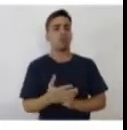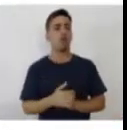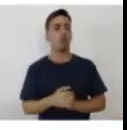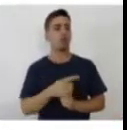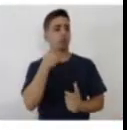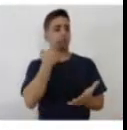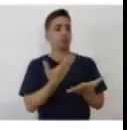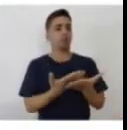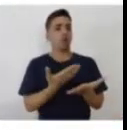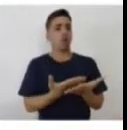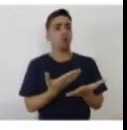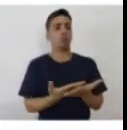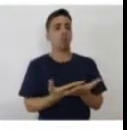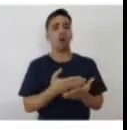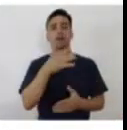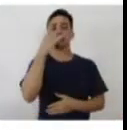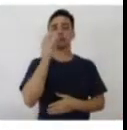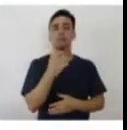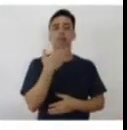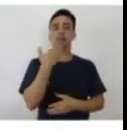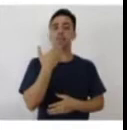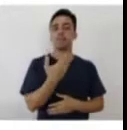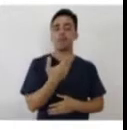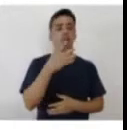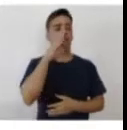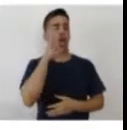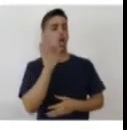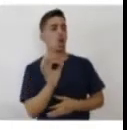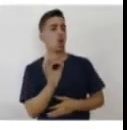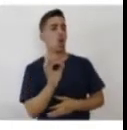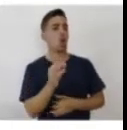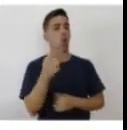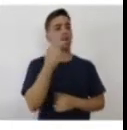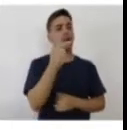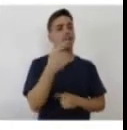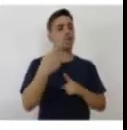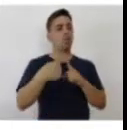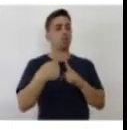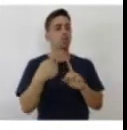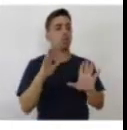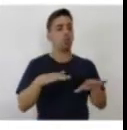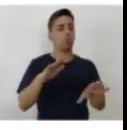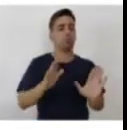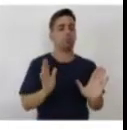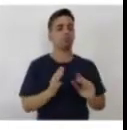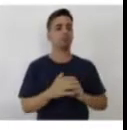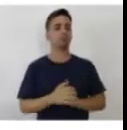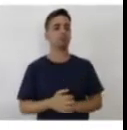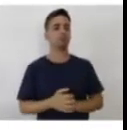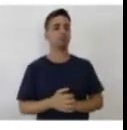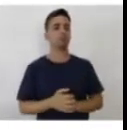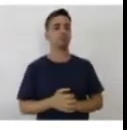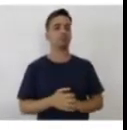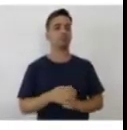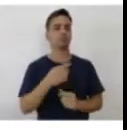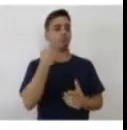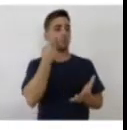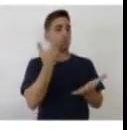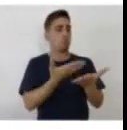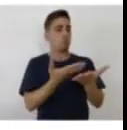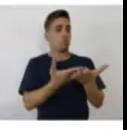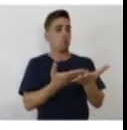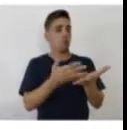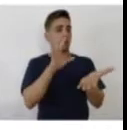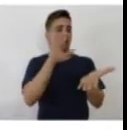a ustedes comprobar si están bien o no, si es positivo o negativo el análisis que